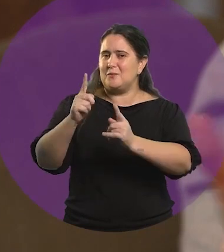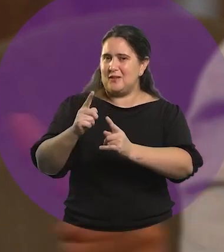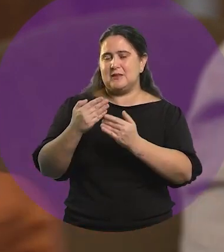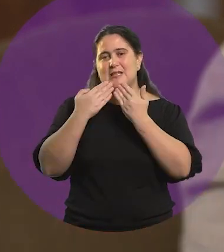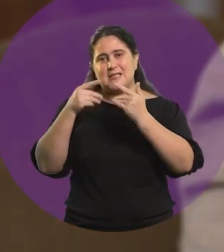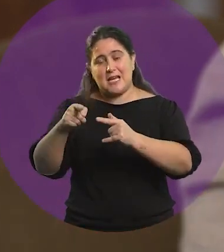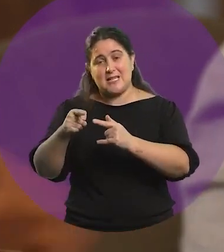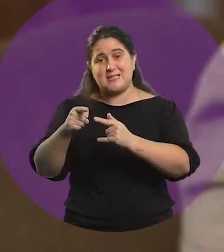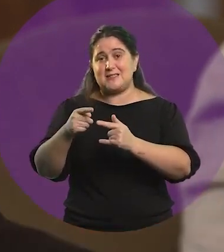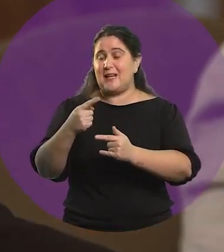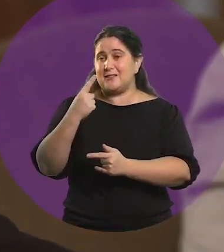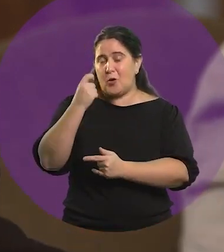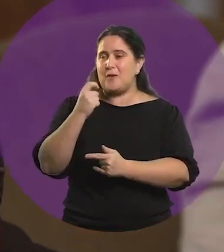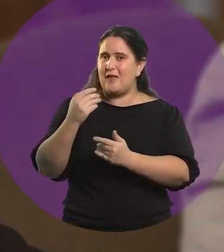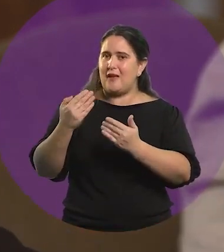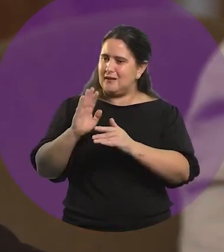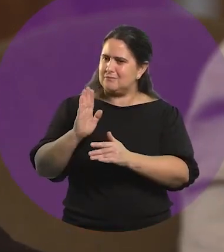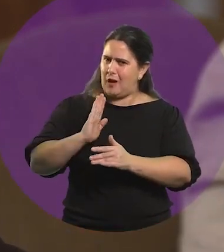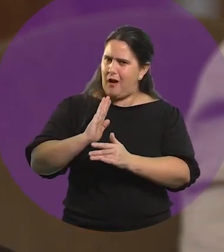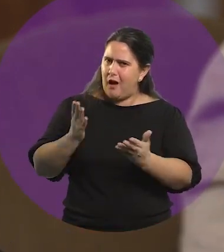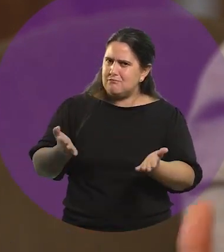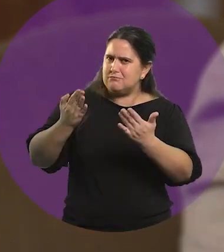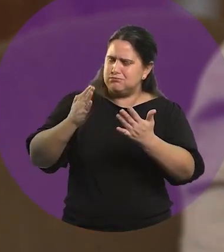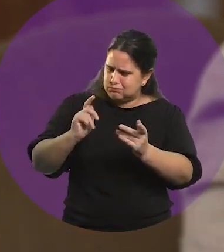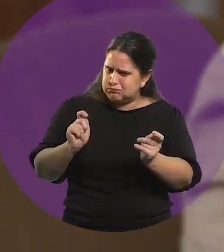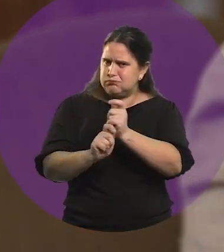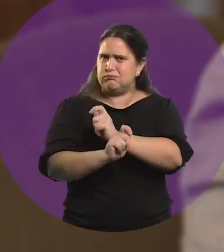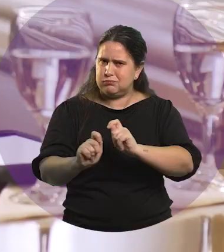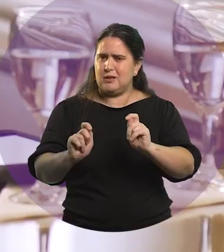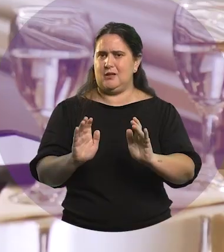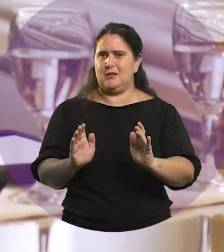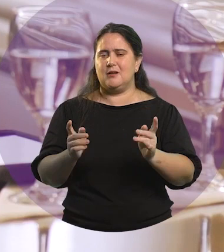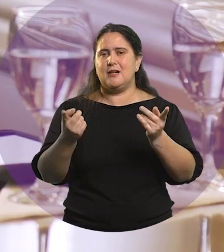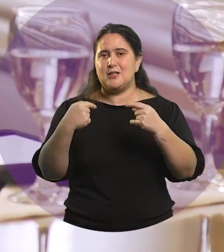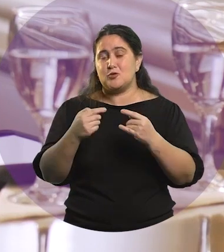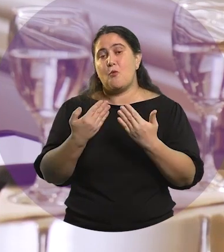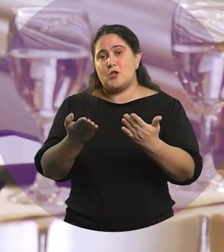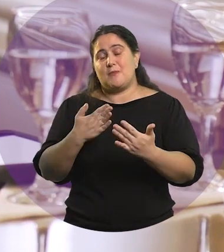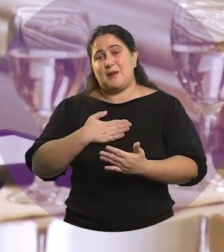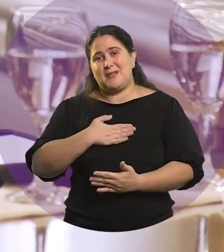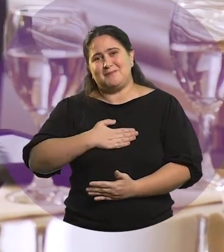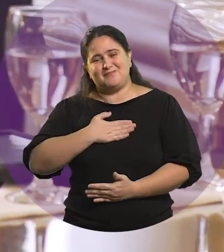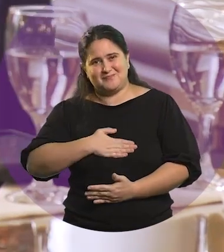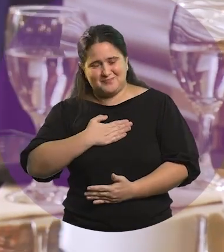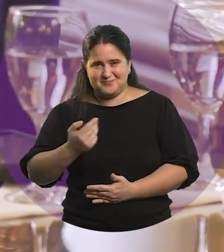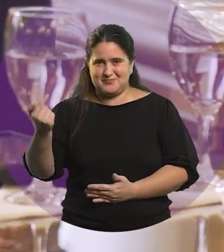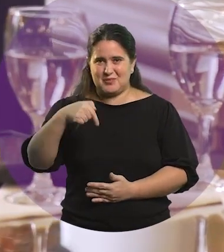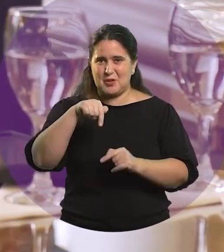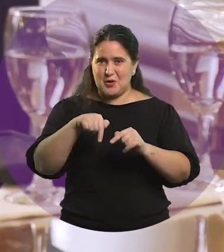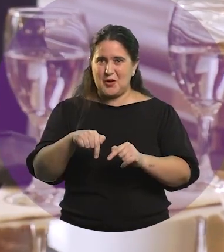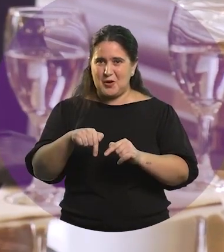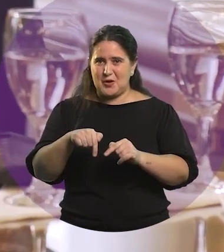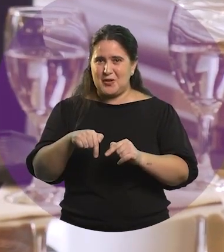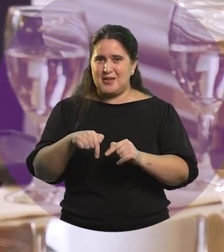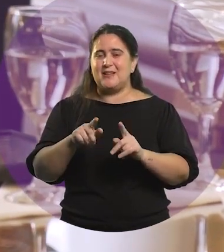ella venían los auténticos cambios en términos de equidad y de igualdad. Así que por eso para mí es un placer estar hoy